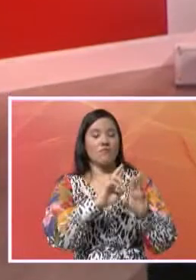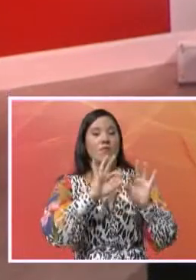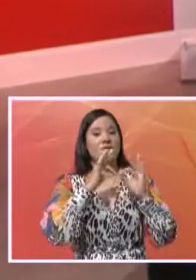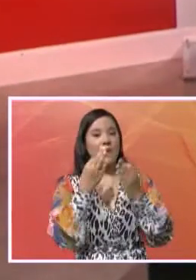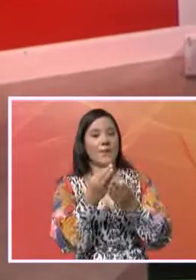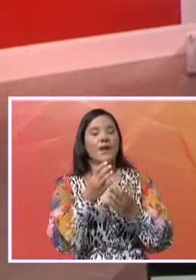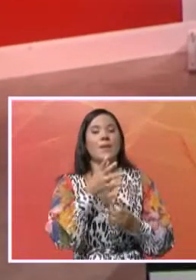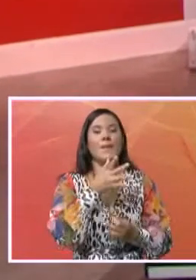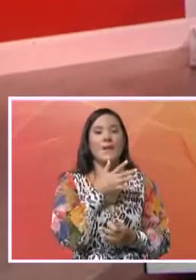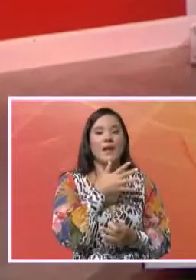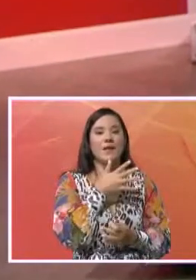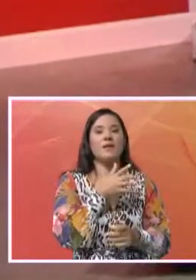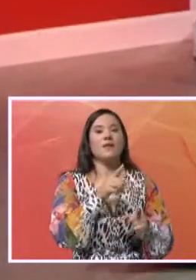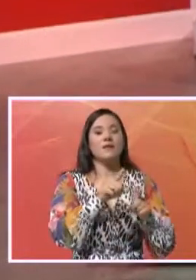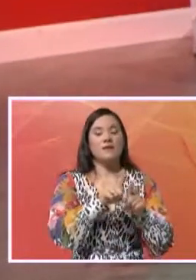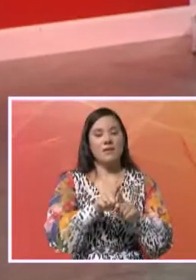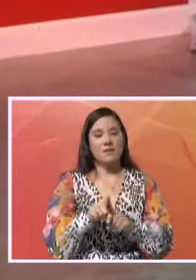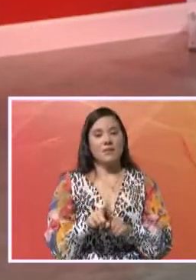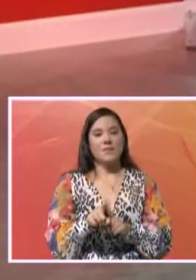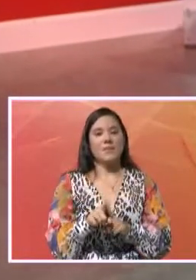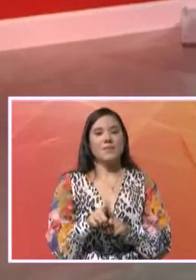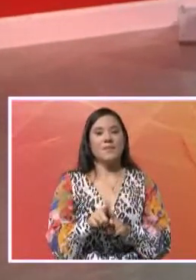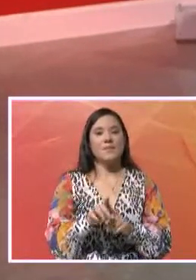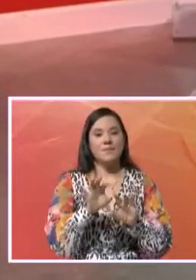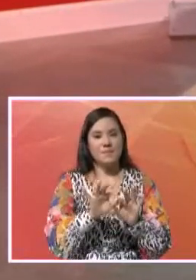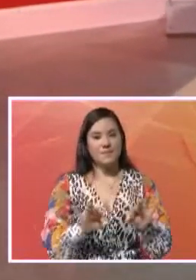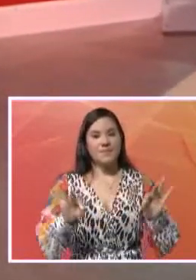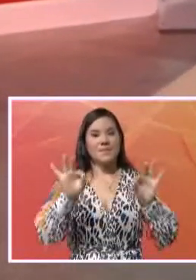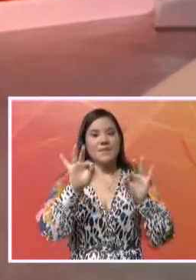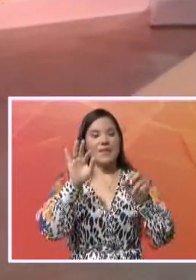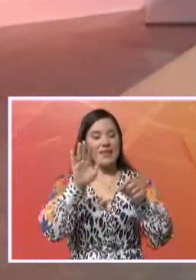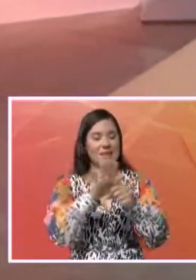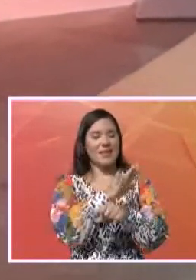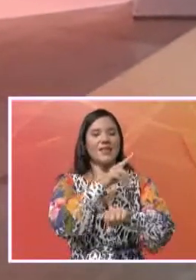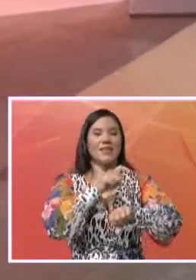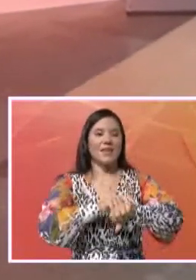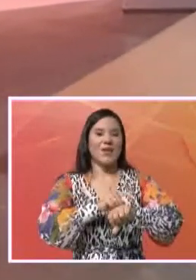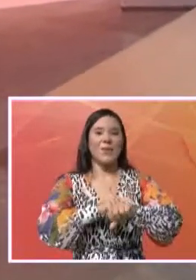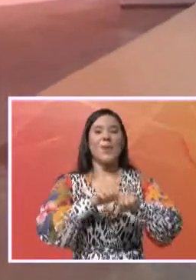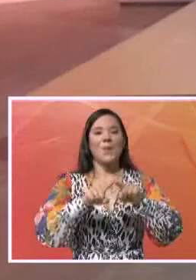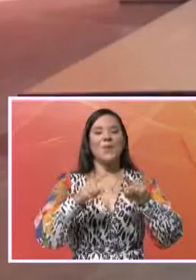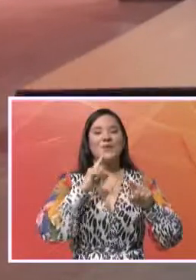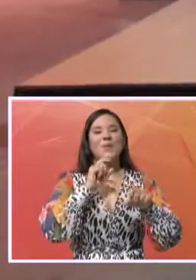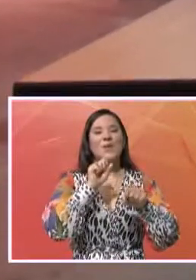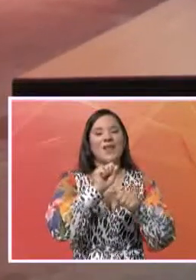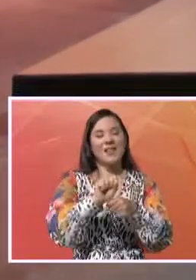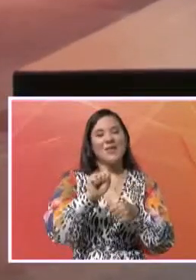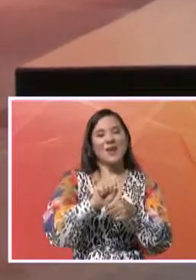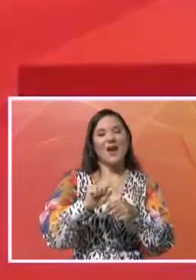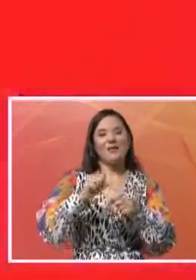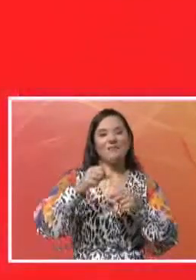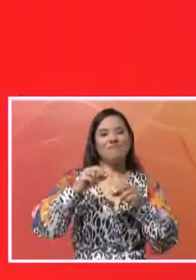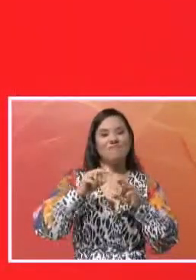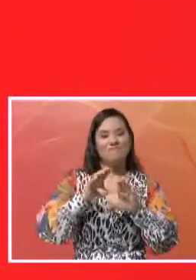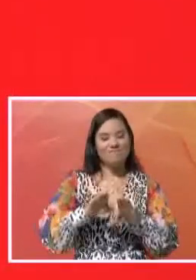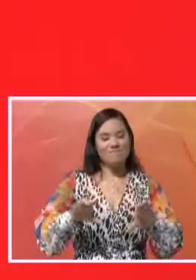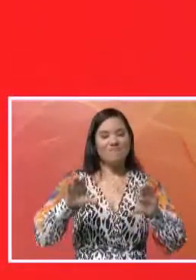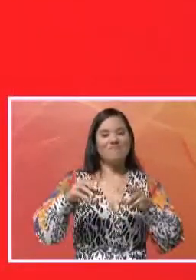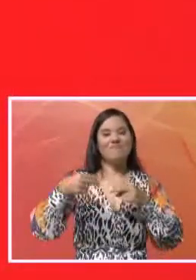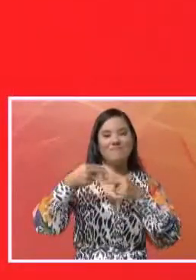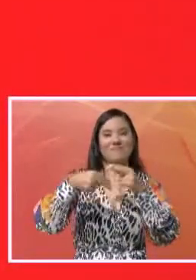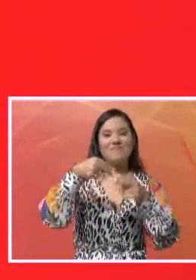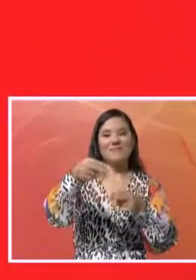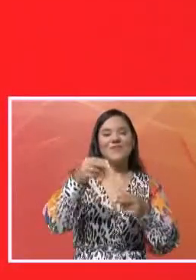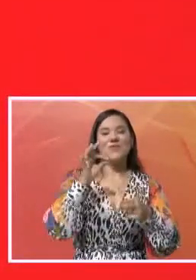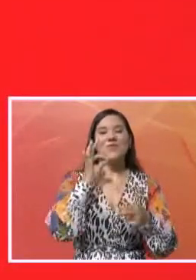de madre que es algo que es a tiempo completo que a tiempo completo pero estamos trabajando y seguimos organizados para poder rendir los frutos